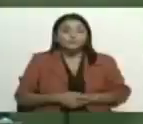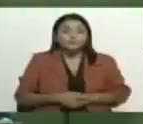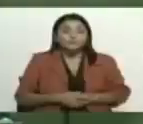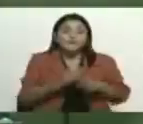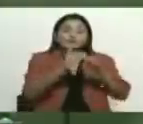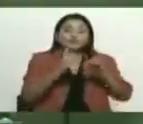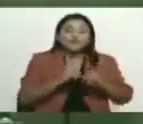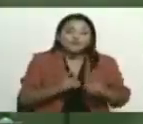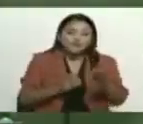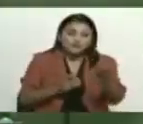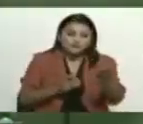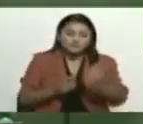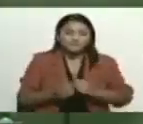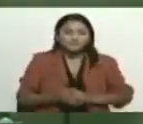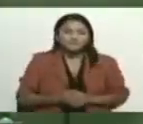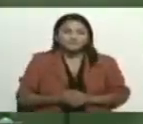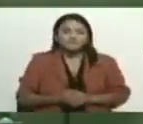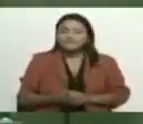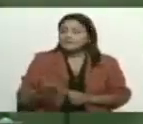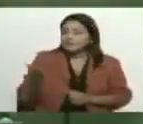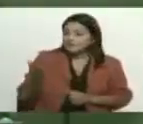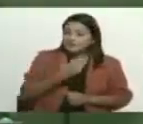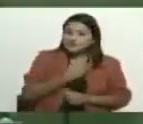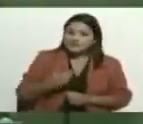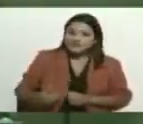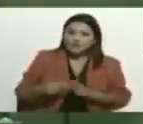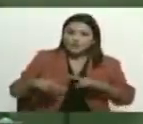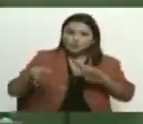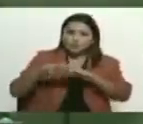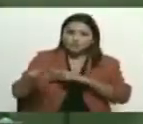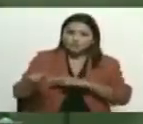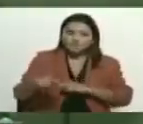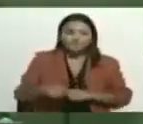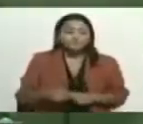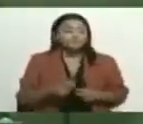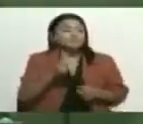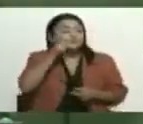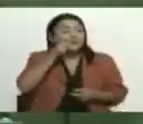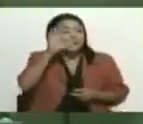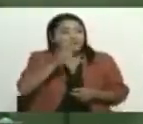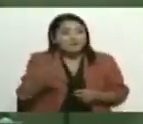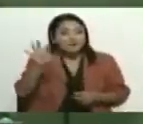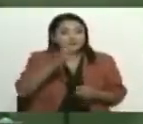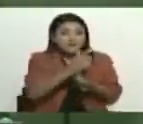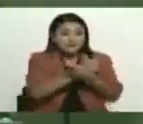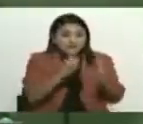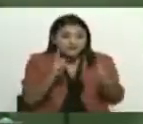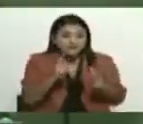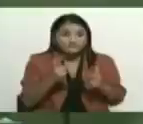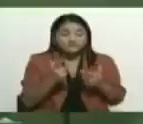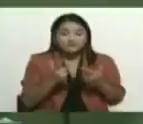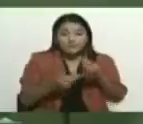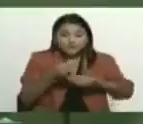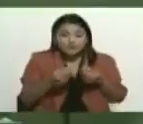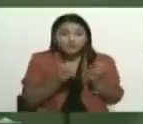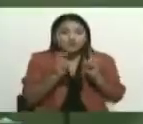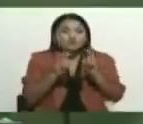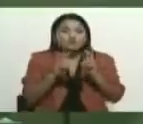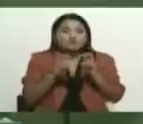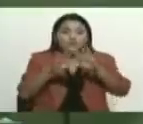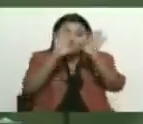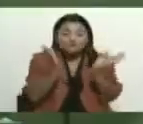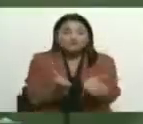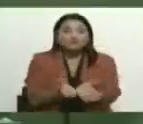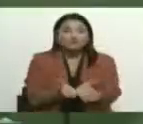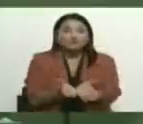dignidad. Señor Presidente, los pueblos libres estamos construyendo un nuevo orden mundial. Ese